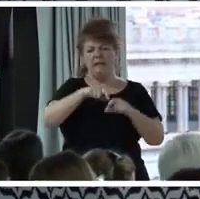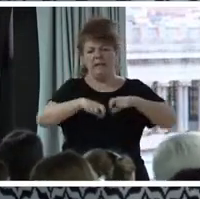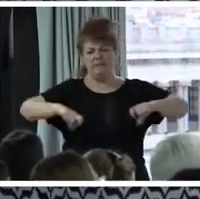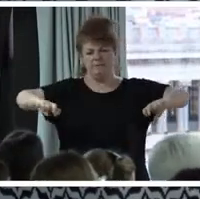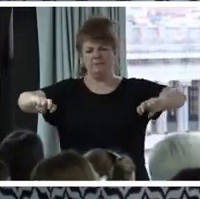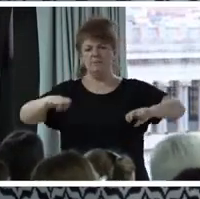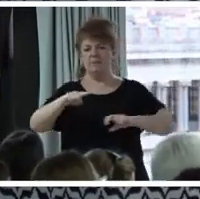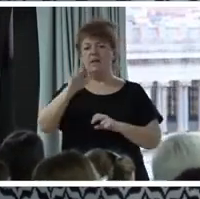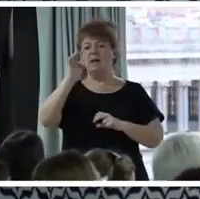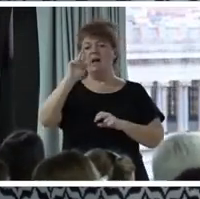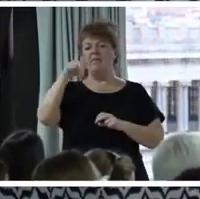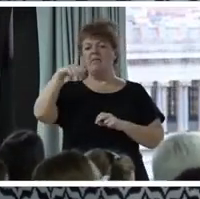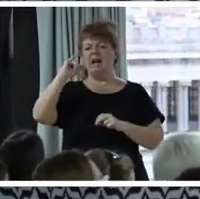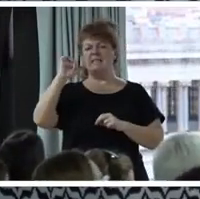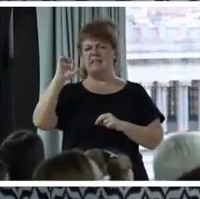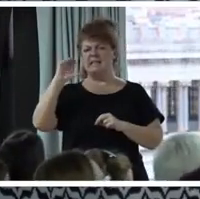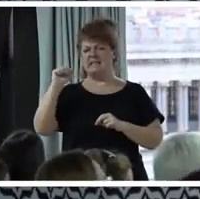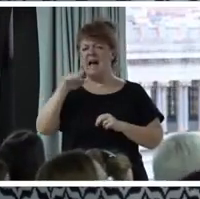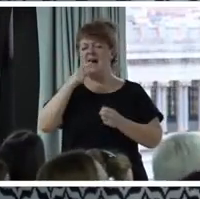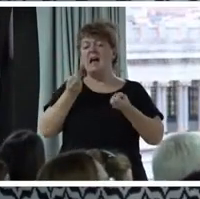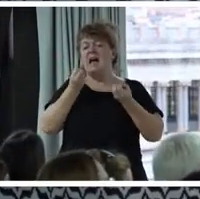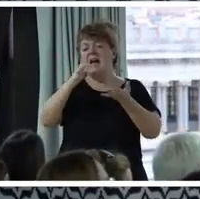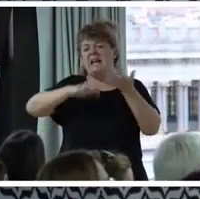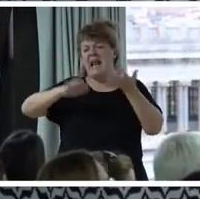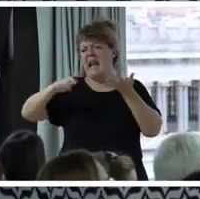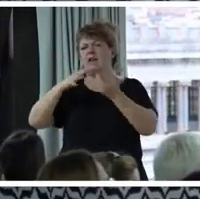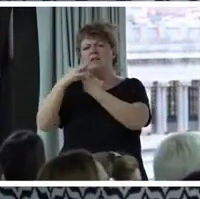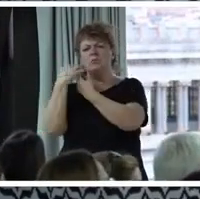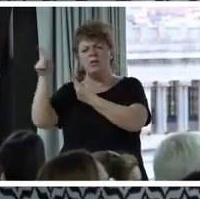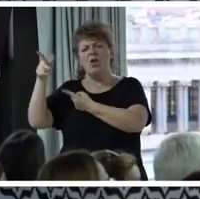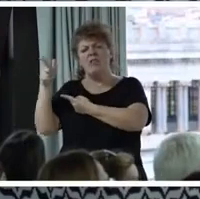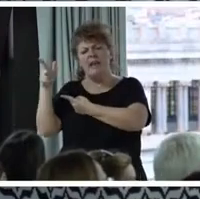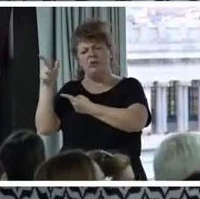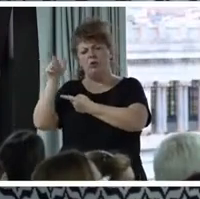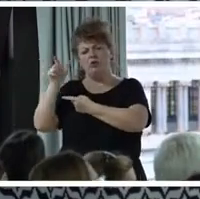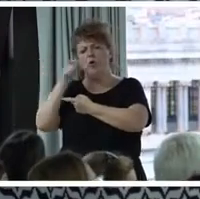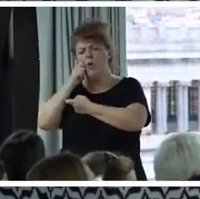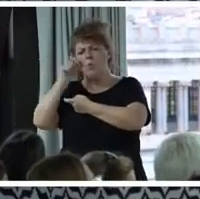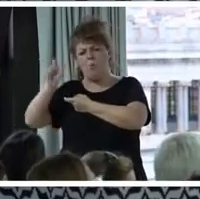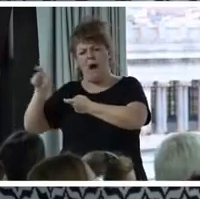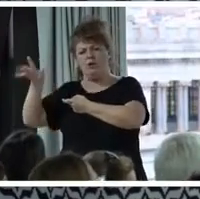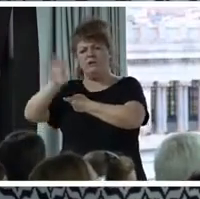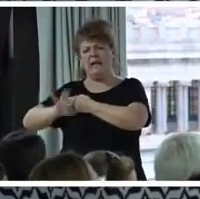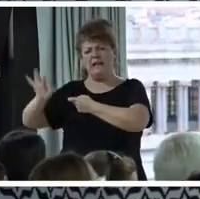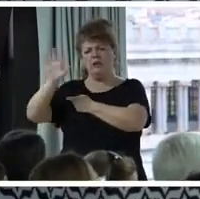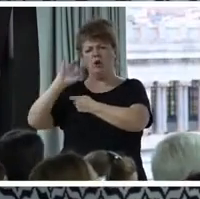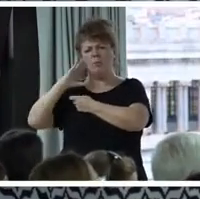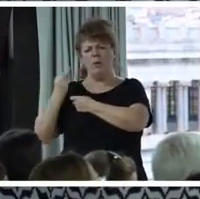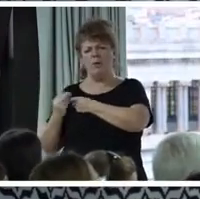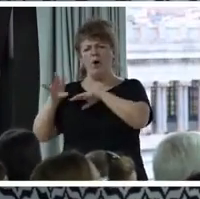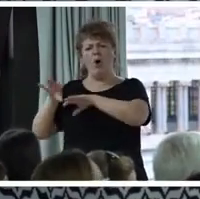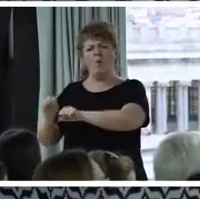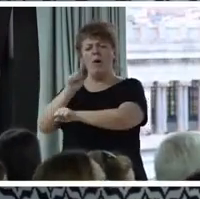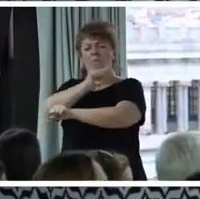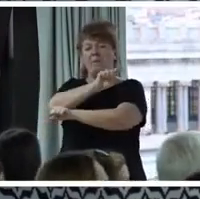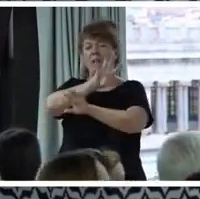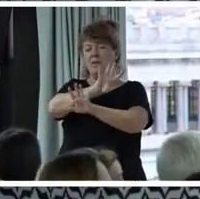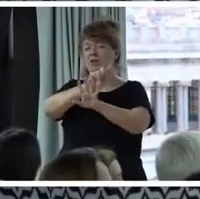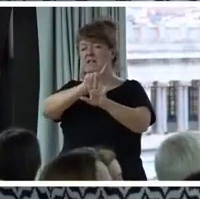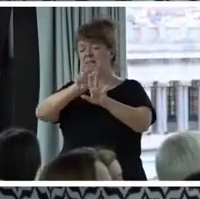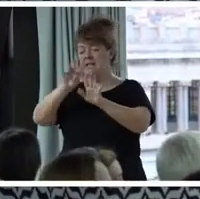esta mesa ella es Francesca albanes ella la relatora especial sobre la situación de los Derechos Humanos en los territorios palestinos ocupados desde